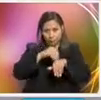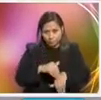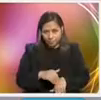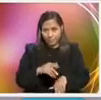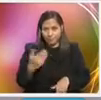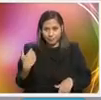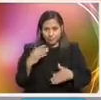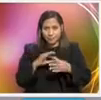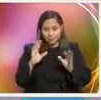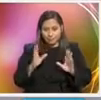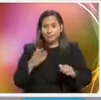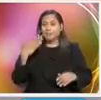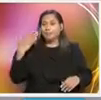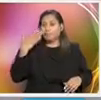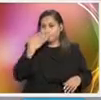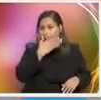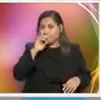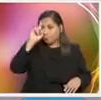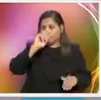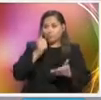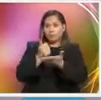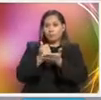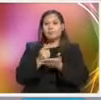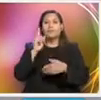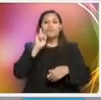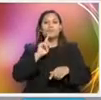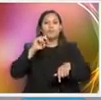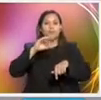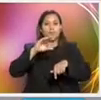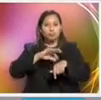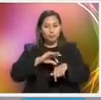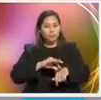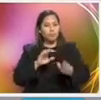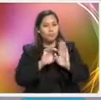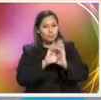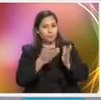decir, hacer una dieta, obviamente asesorarnos con nutriólogas especialistas Por como